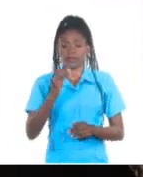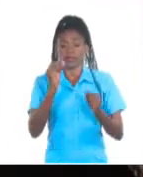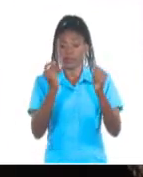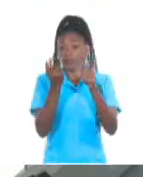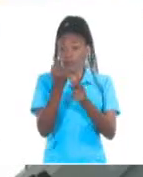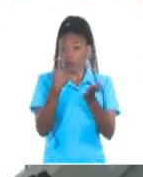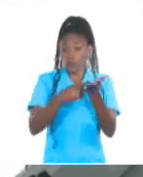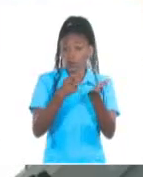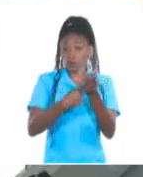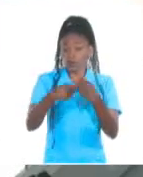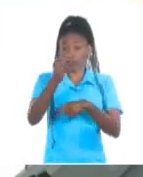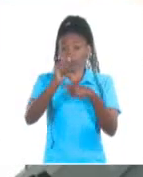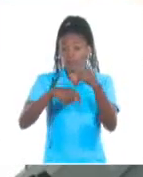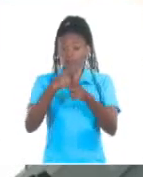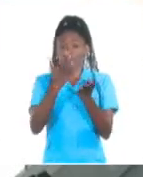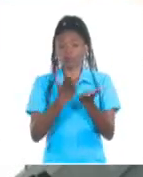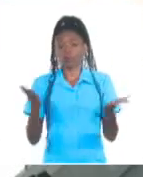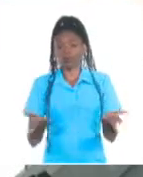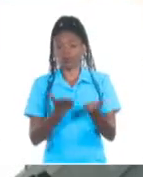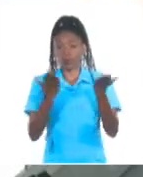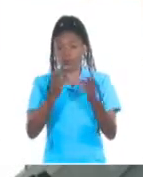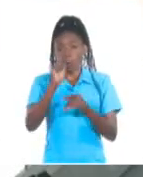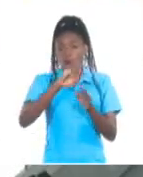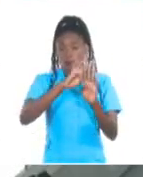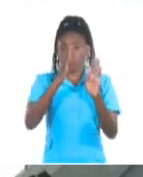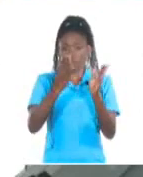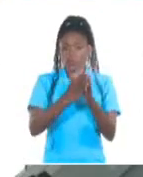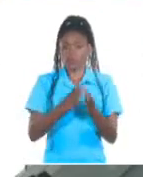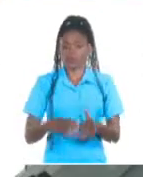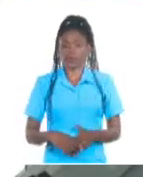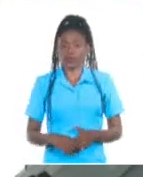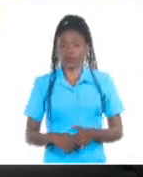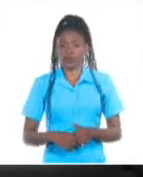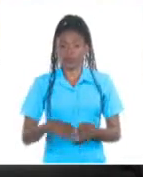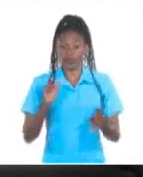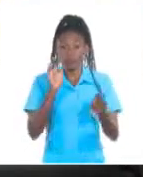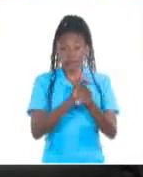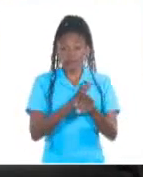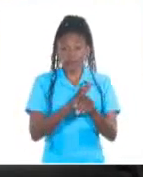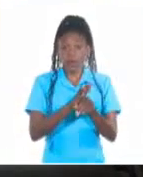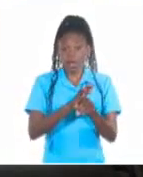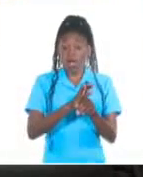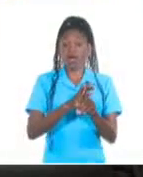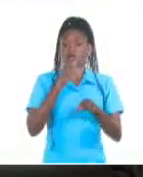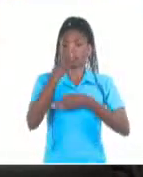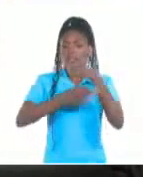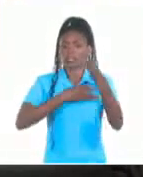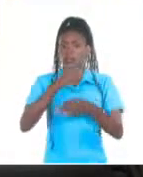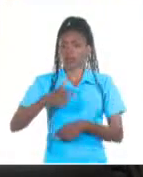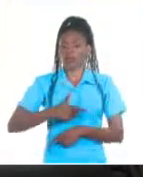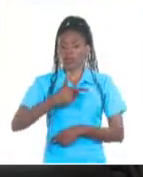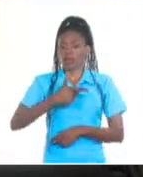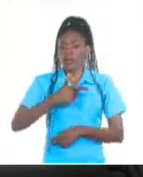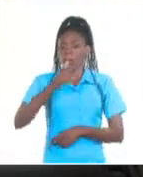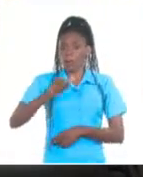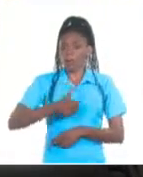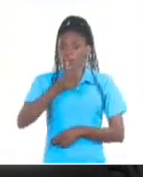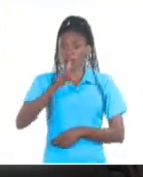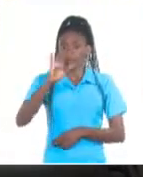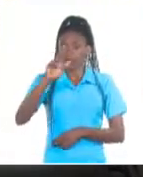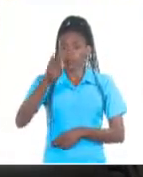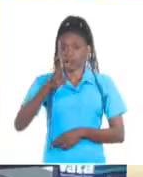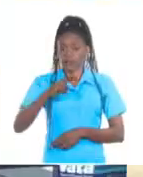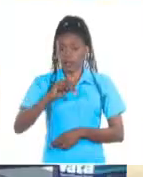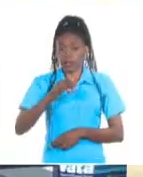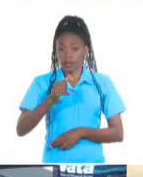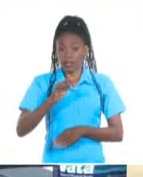a invertir en el desarrollo de esas esferas. Tocó el turno a la parte iraní. El viceministro de Industria y Comercio aseguró